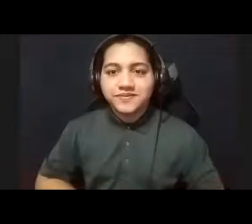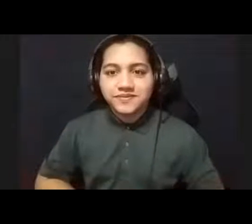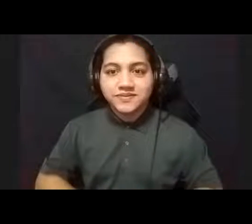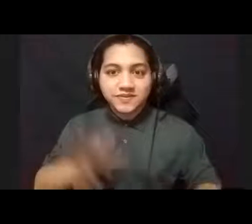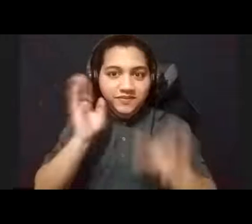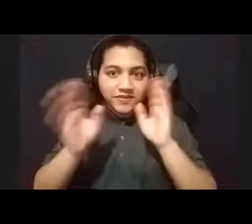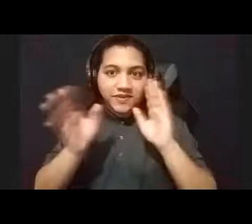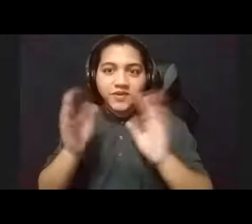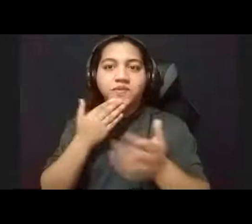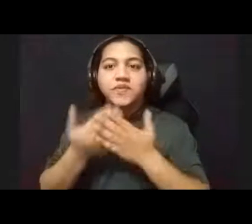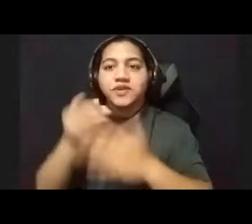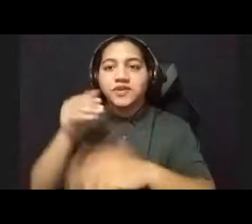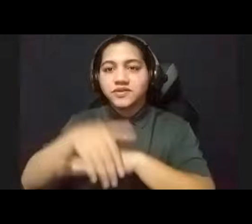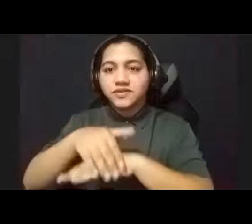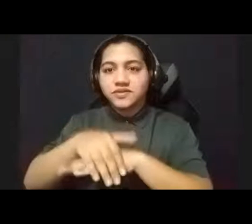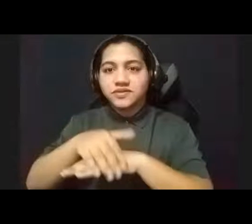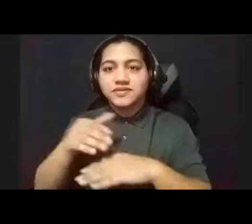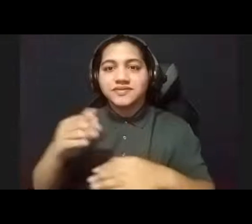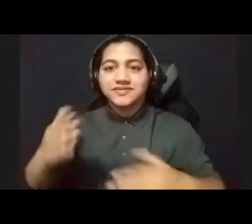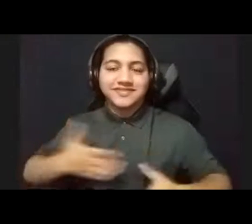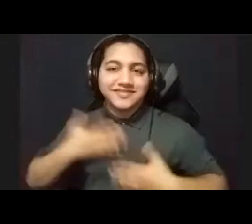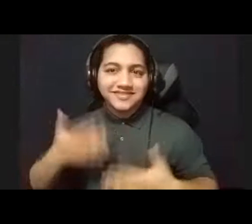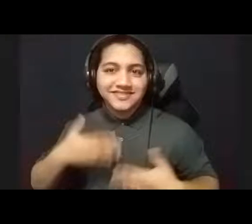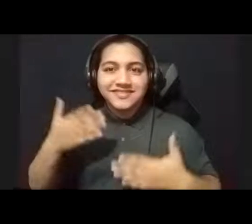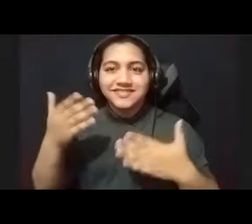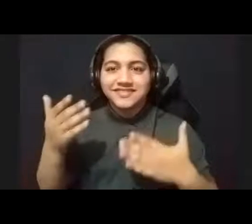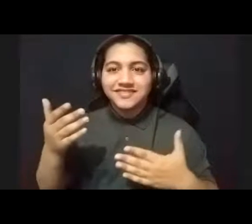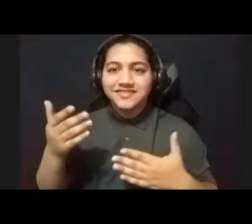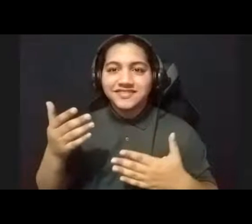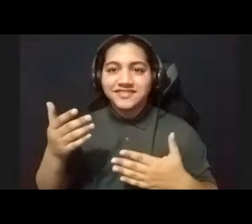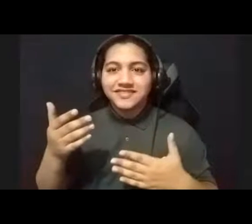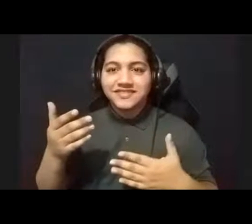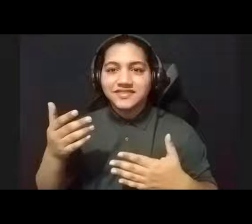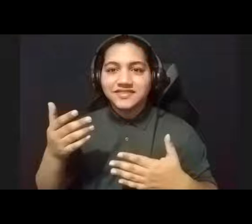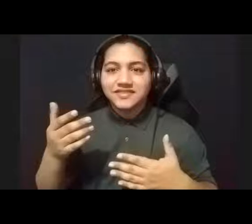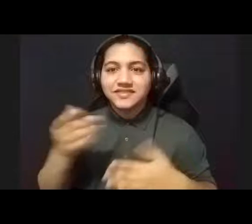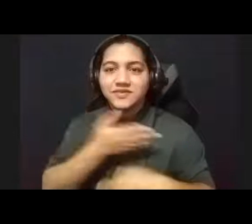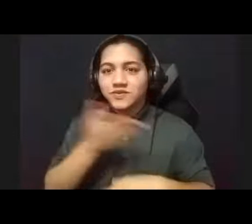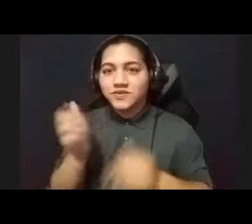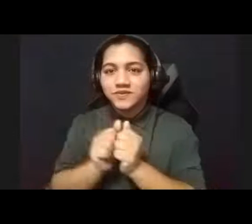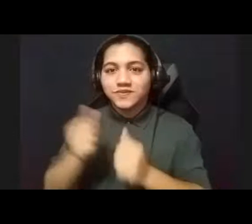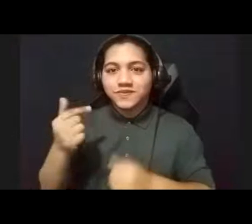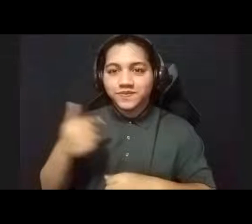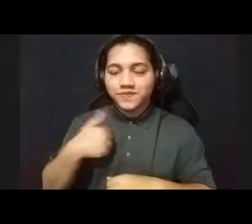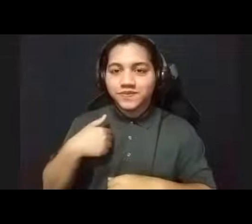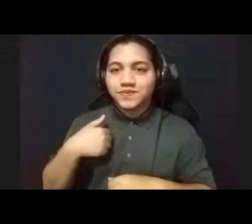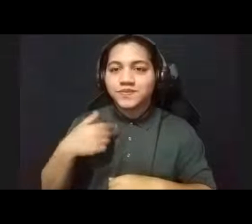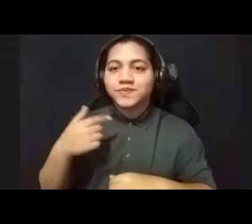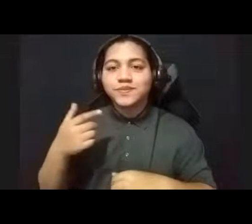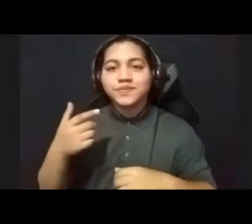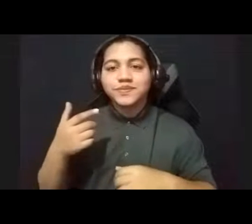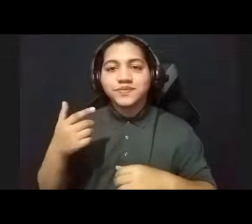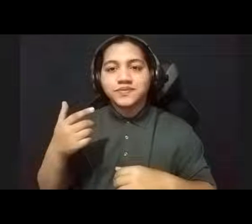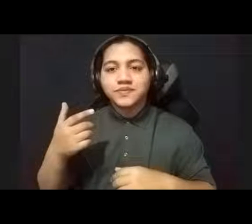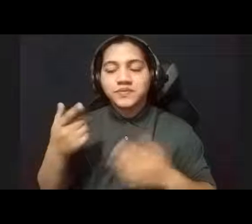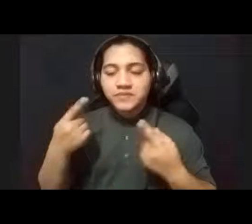Hola, muy buenas noches. Qué alegría que me estén acompañando y voy a hacer todo lo